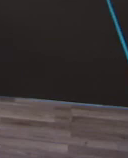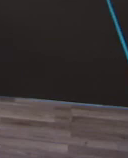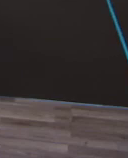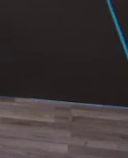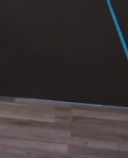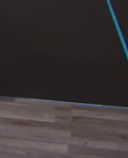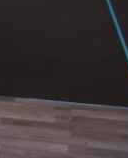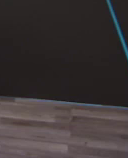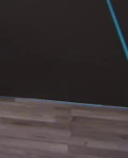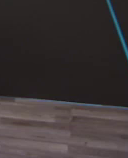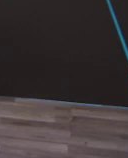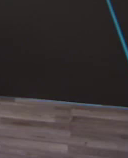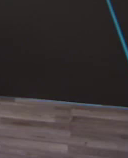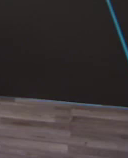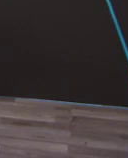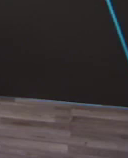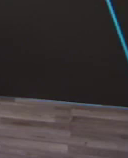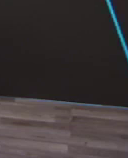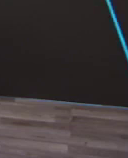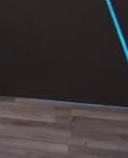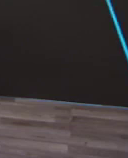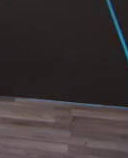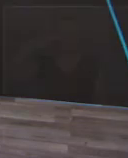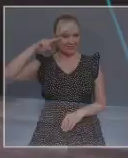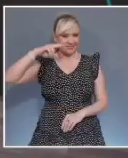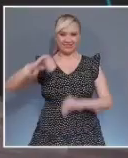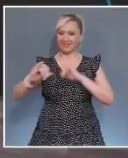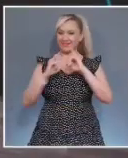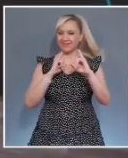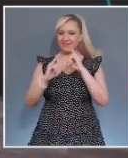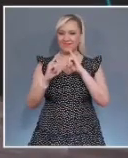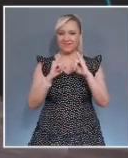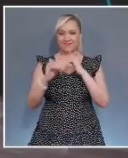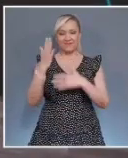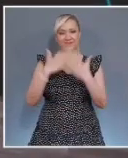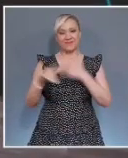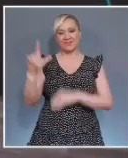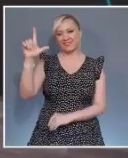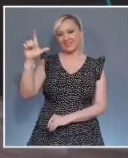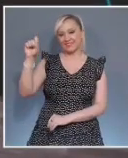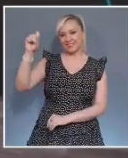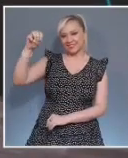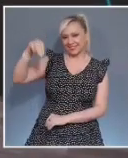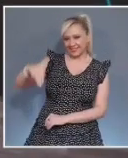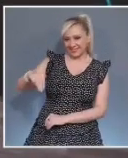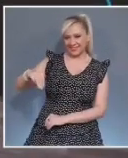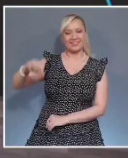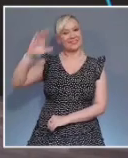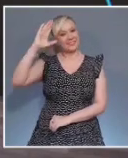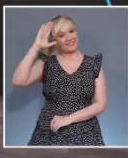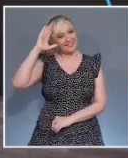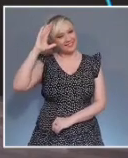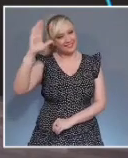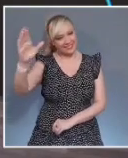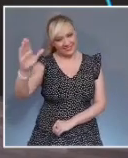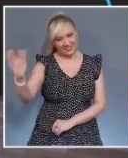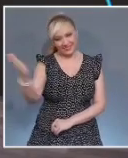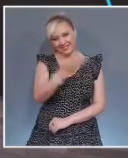saludamos a mi compañera Nidia Díaz en la interpretación de lengua de señas mexicana. Hola